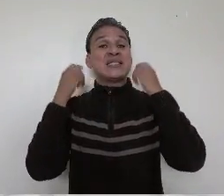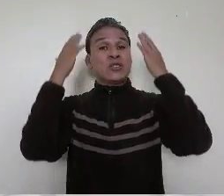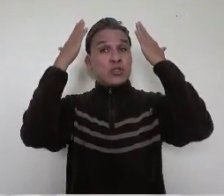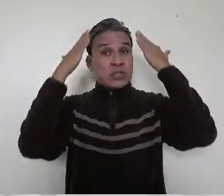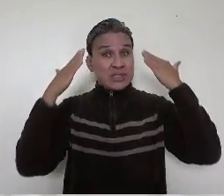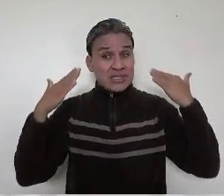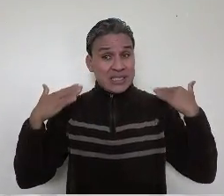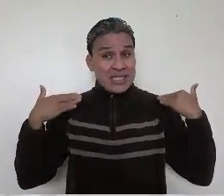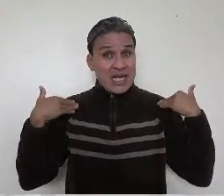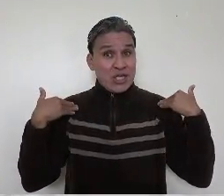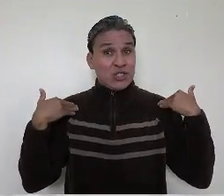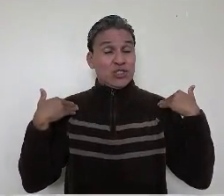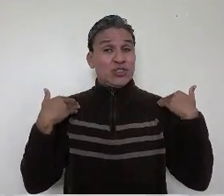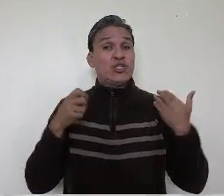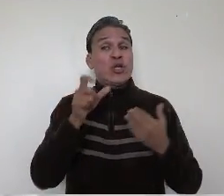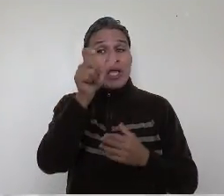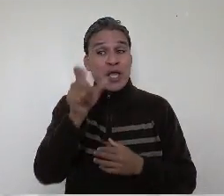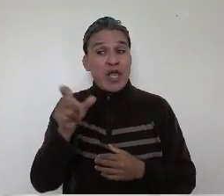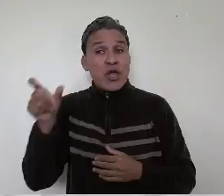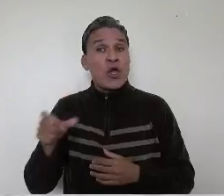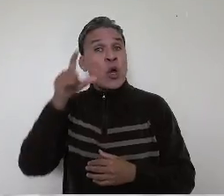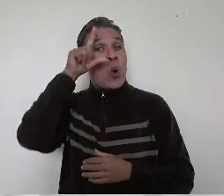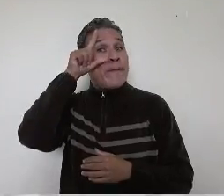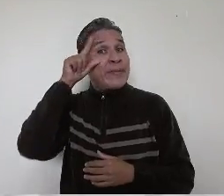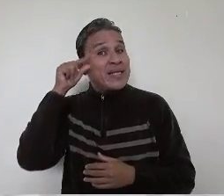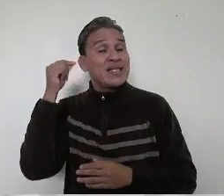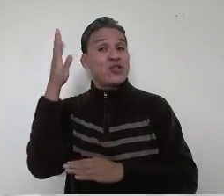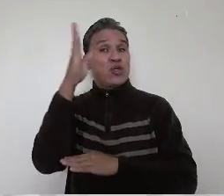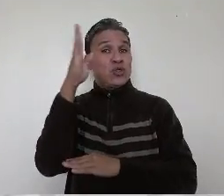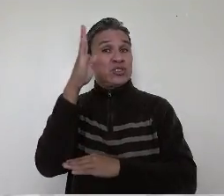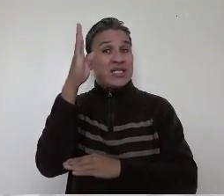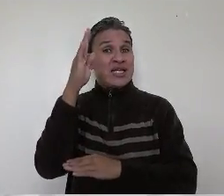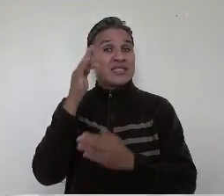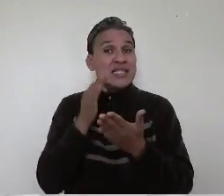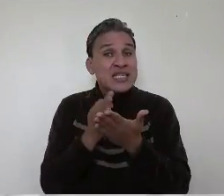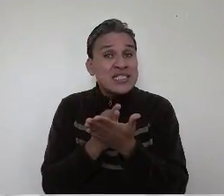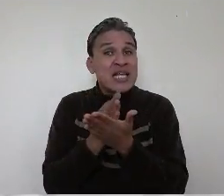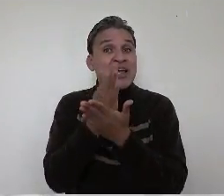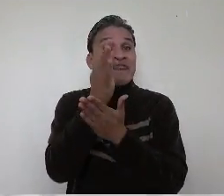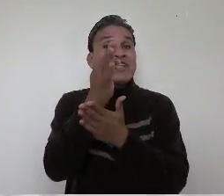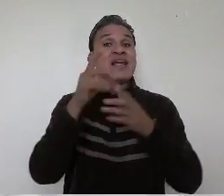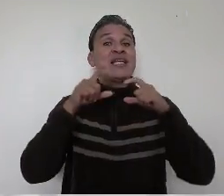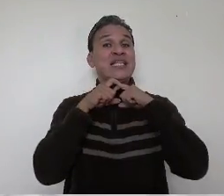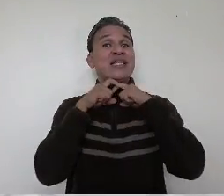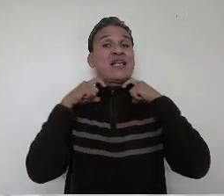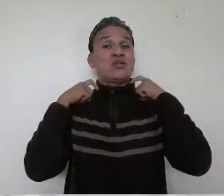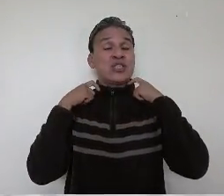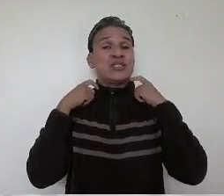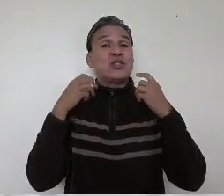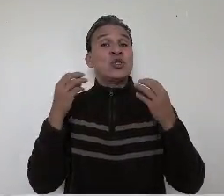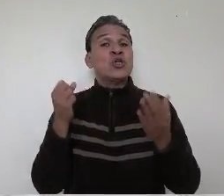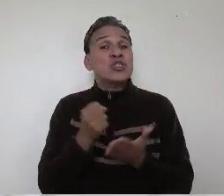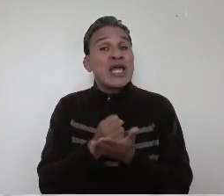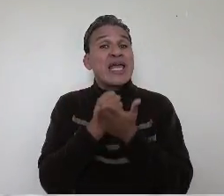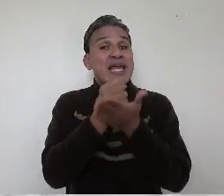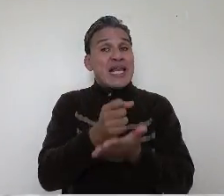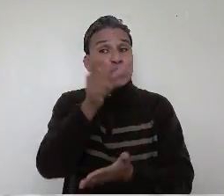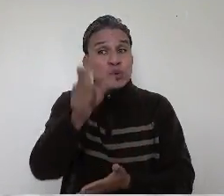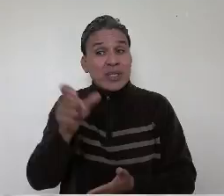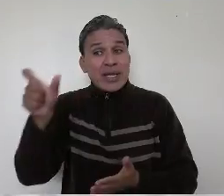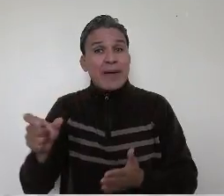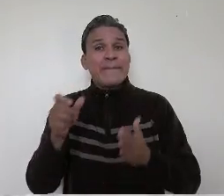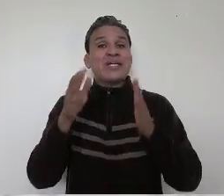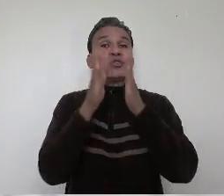laical, se manifieste la fidelidad de los sacerdotes y el entusiasmo de los laicos, roguemos al